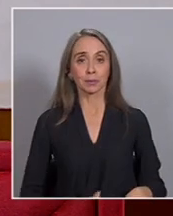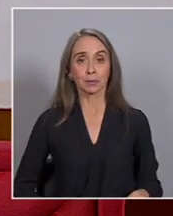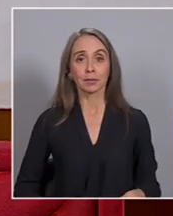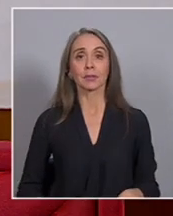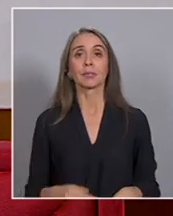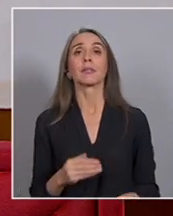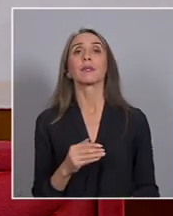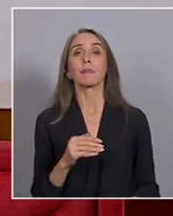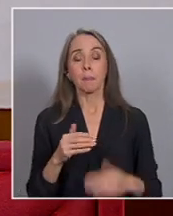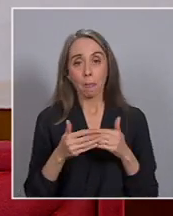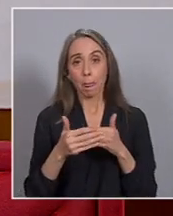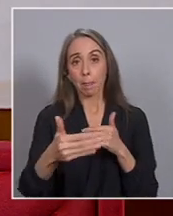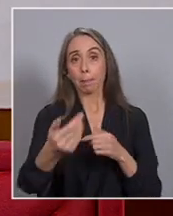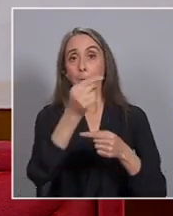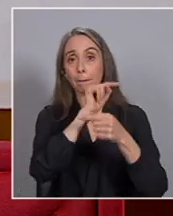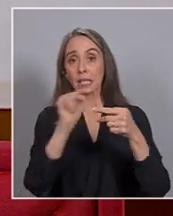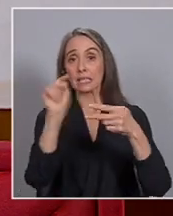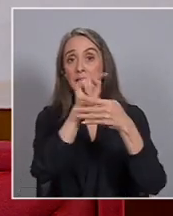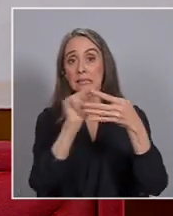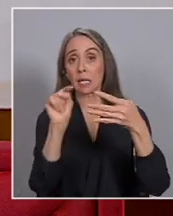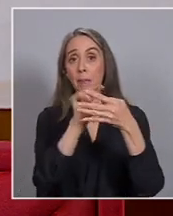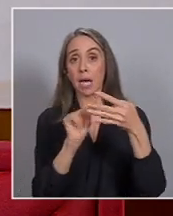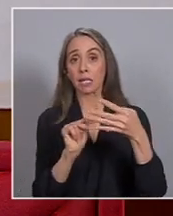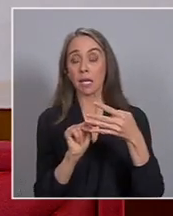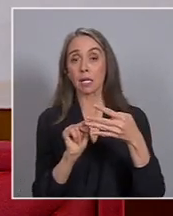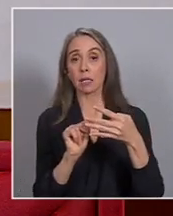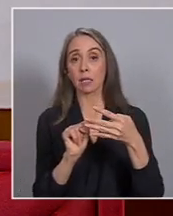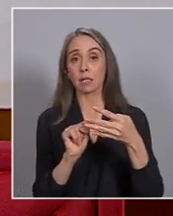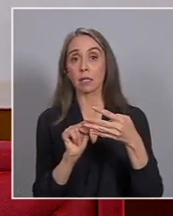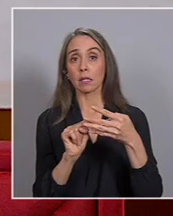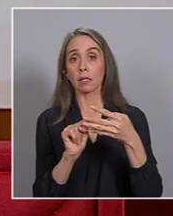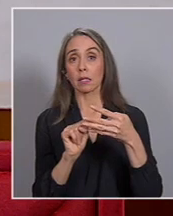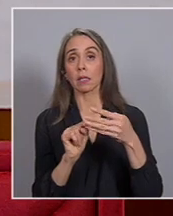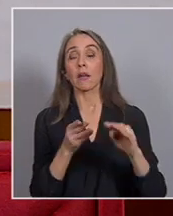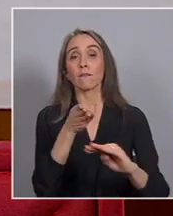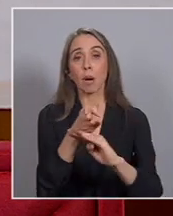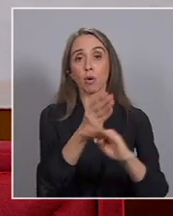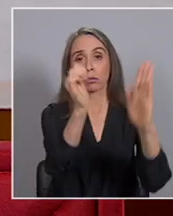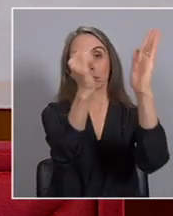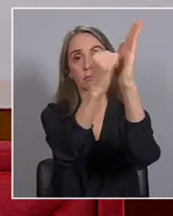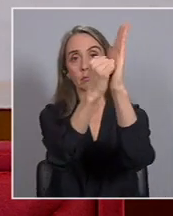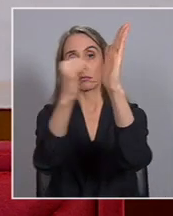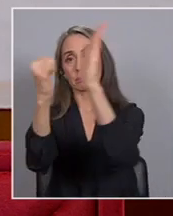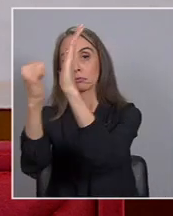Durante las próximas semanas, tocaremos